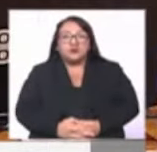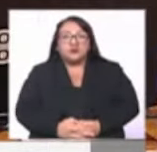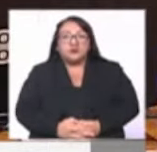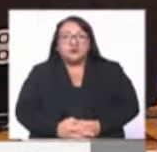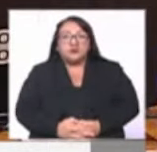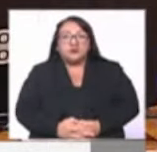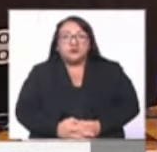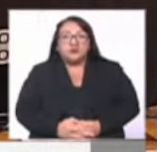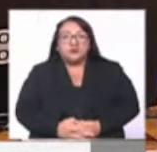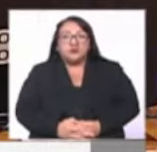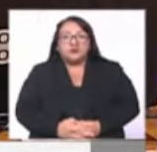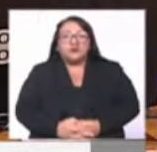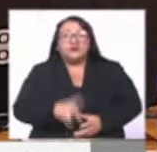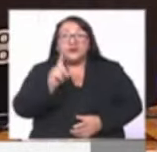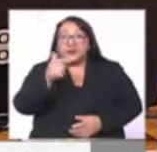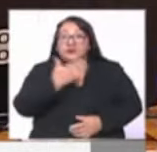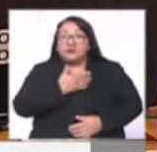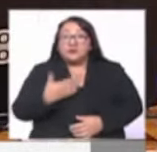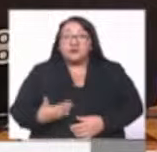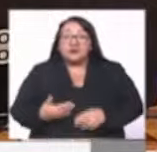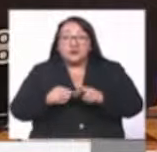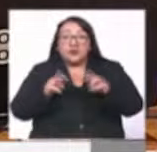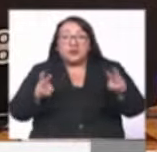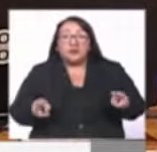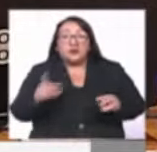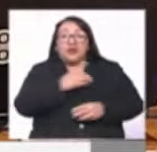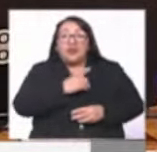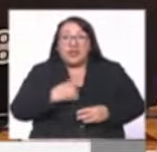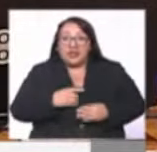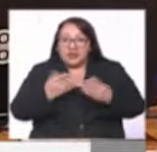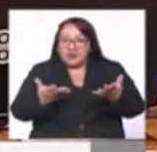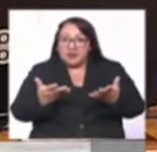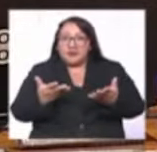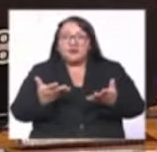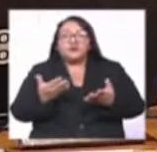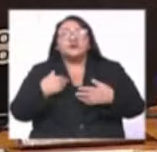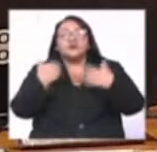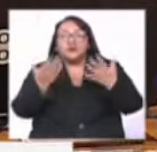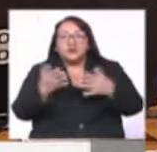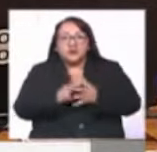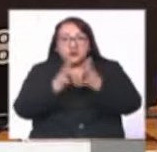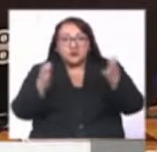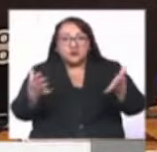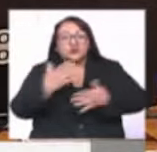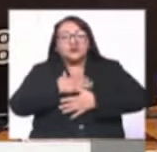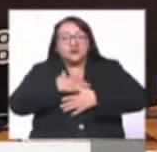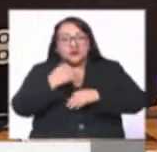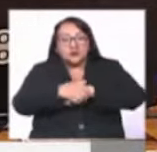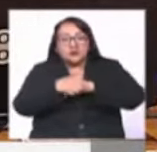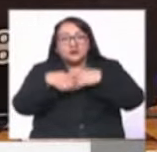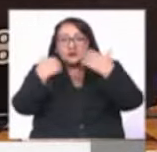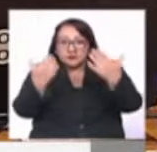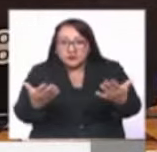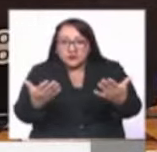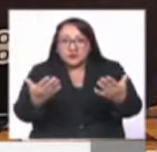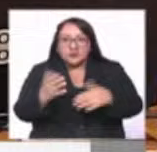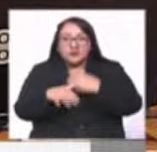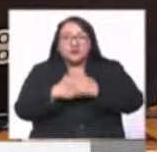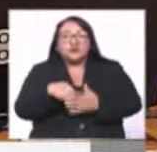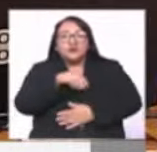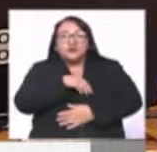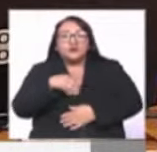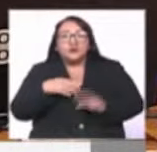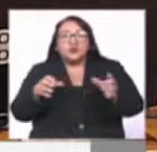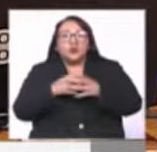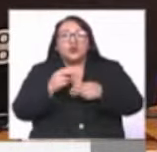sesión la presidencia y la mesa directiva expresan su más cordial saludo a los miembros